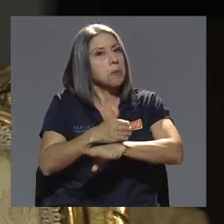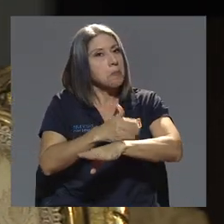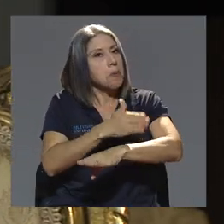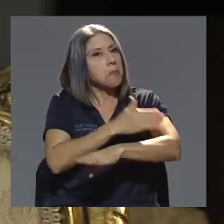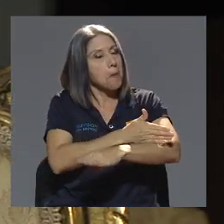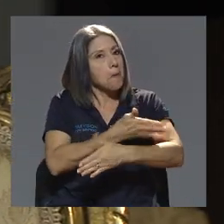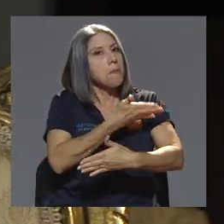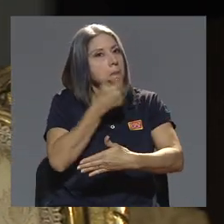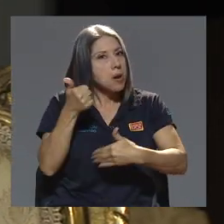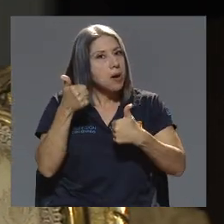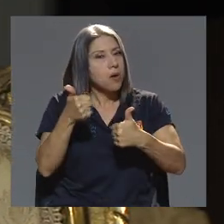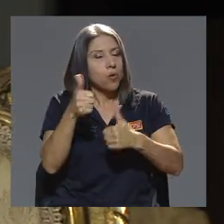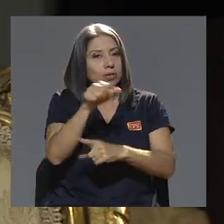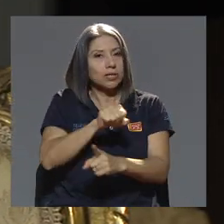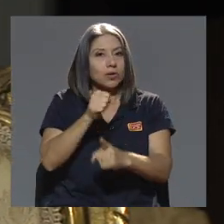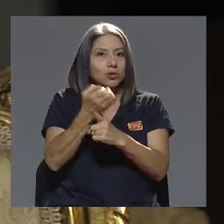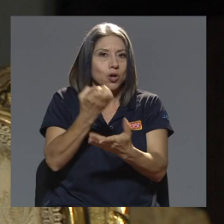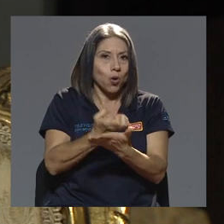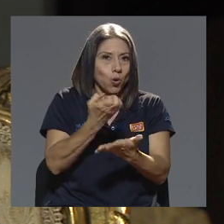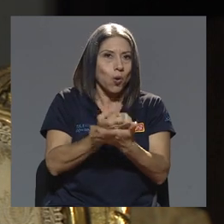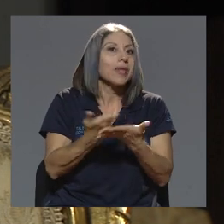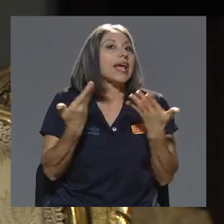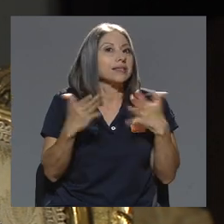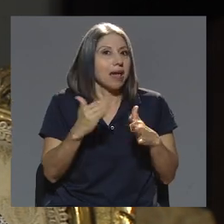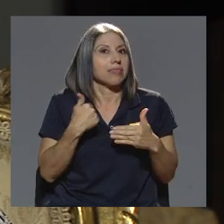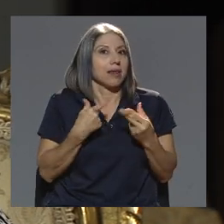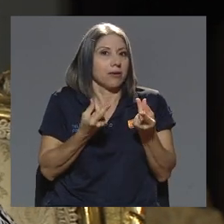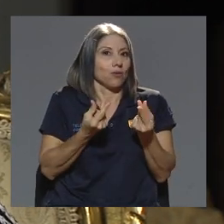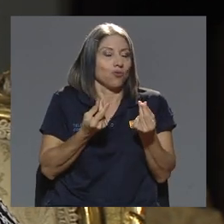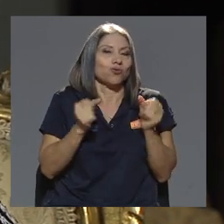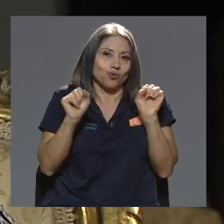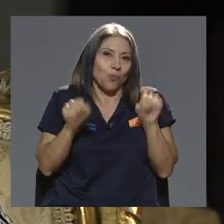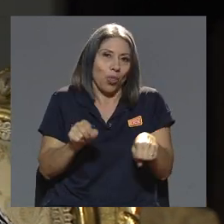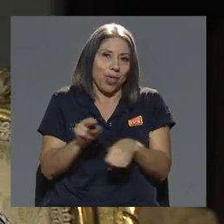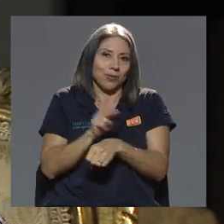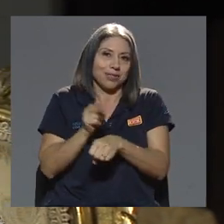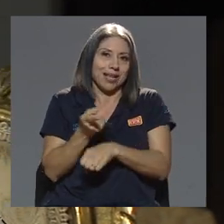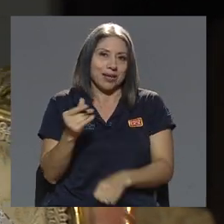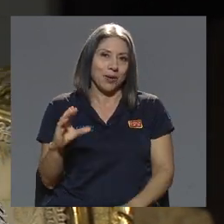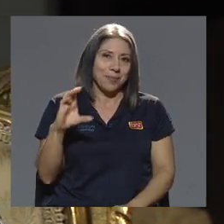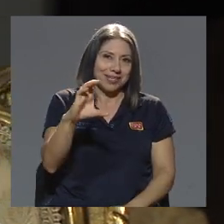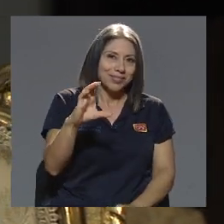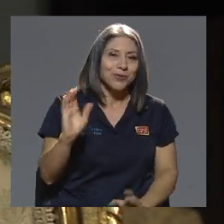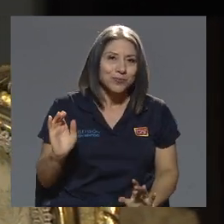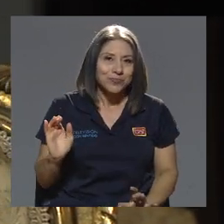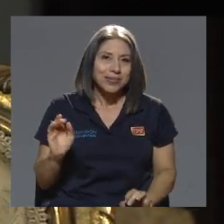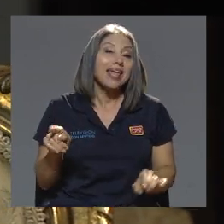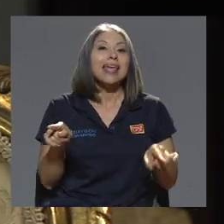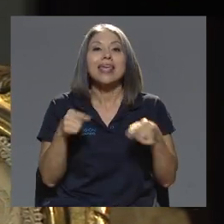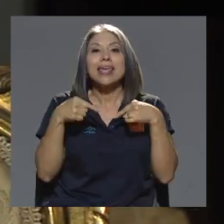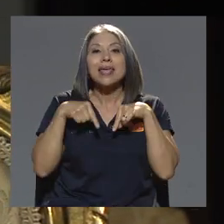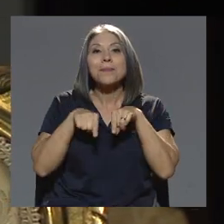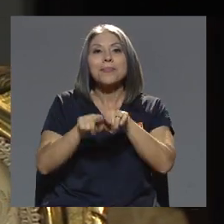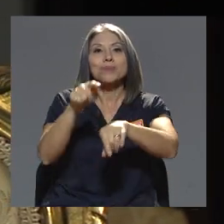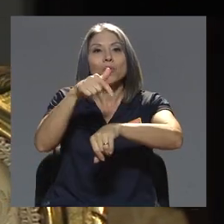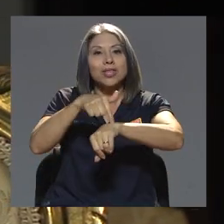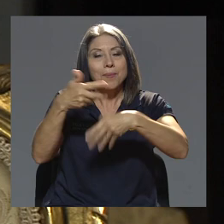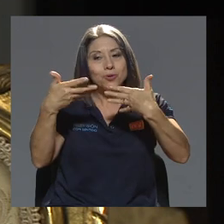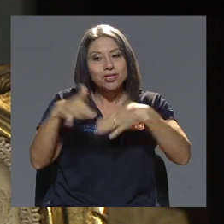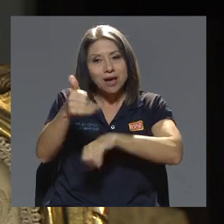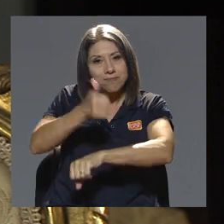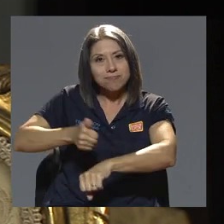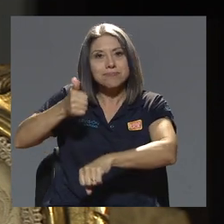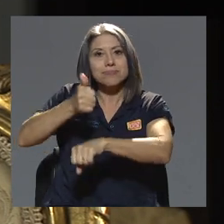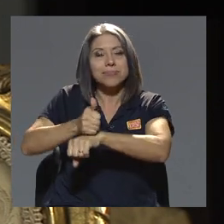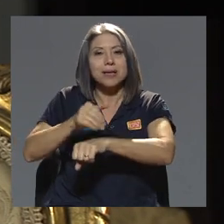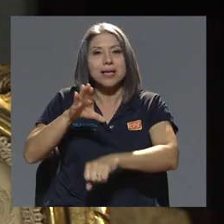ya había recursos, ya se podía hablar de una inversión. Y lo más interesante era que al mismo tiempo se estaba haciendo el SENAC. O